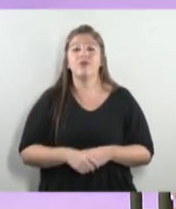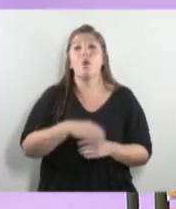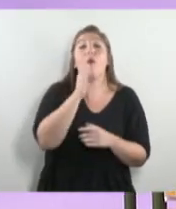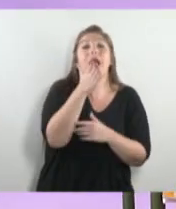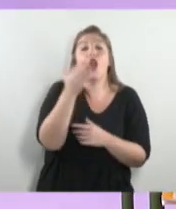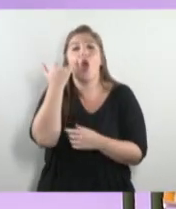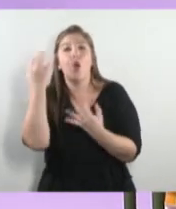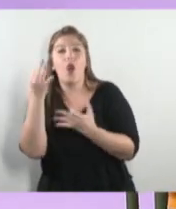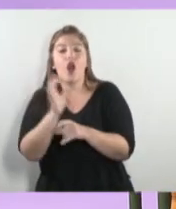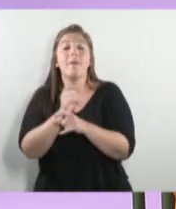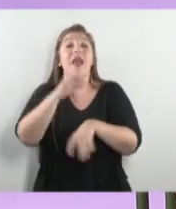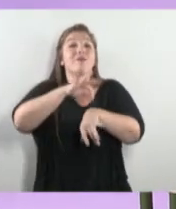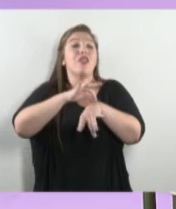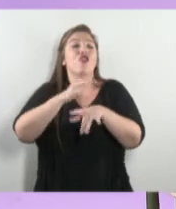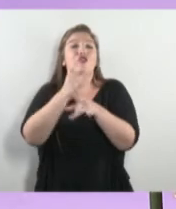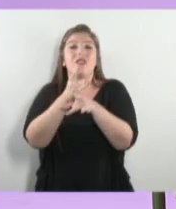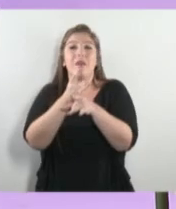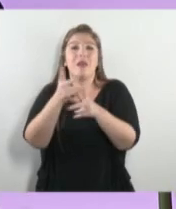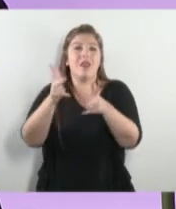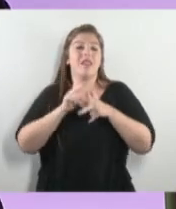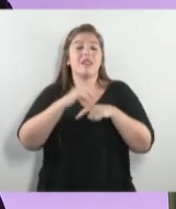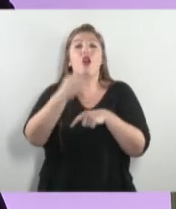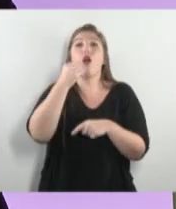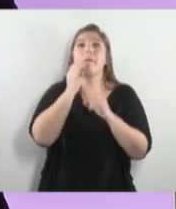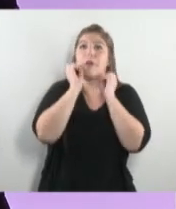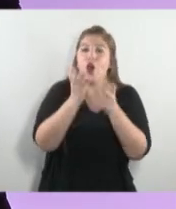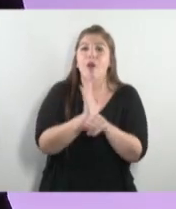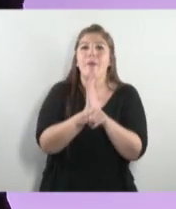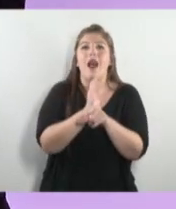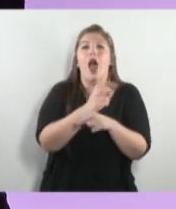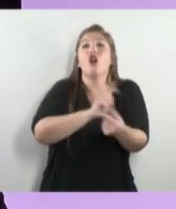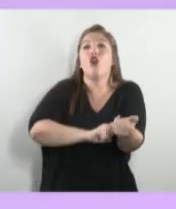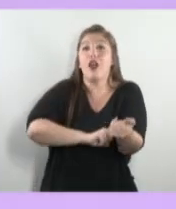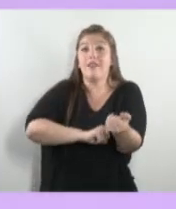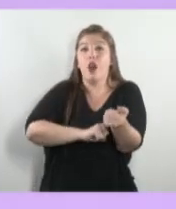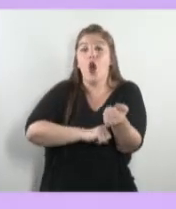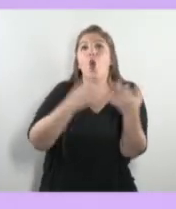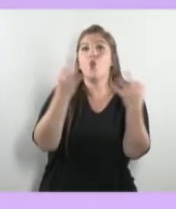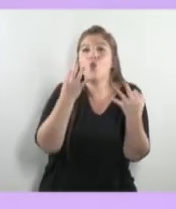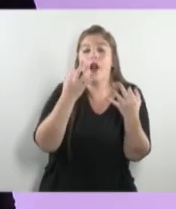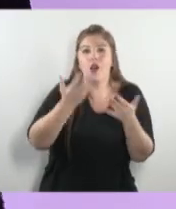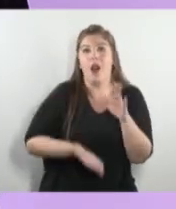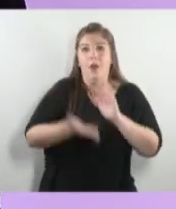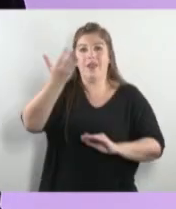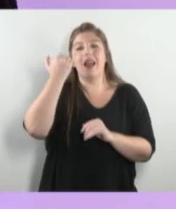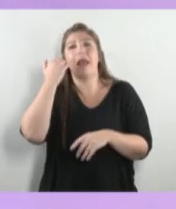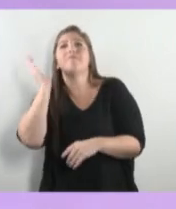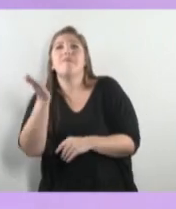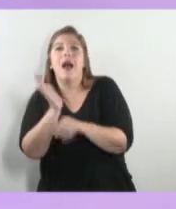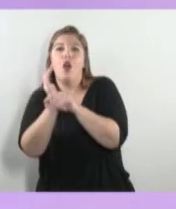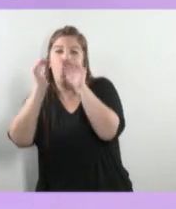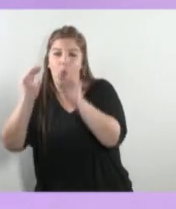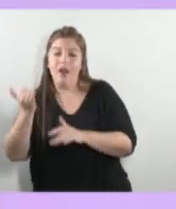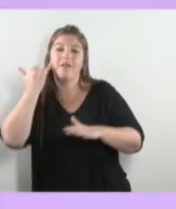que comer mejor para levantar el bueno y claro, bajar el malo. Exactamente, ¿no? Y actividad física. Todo lo número al revés. Sí, fundamental. Y actividad